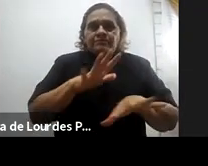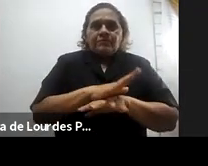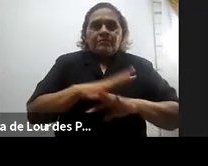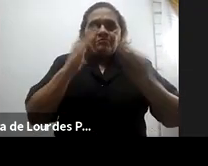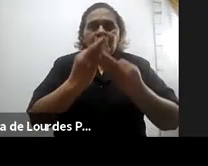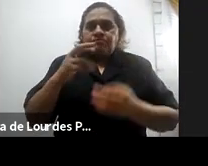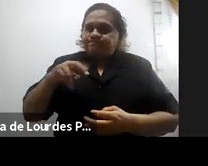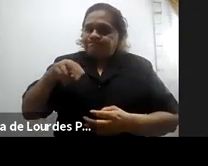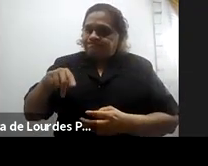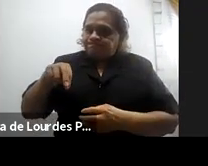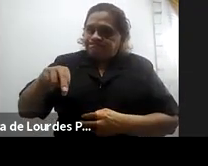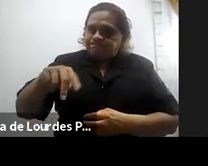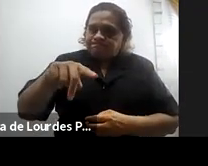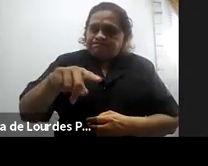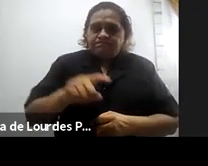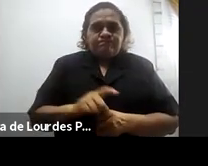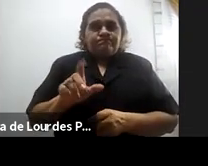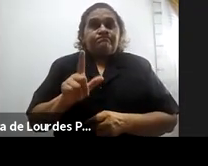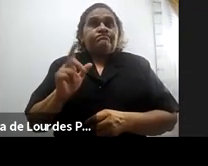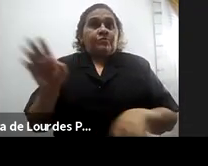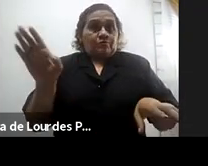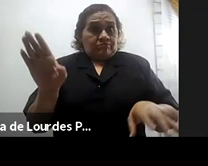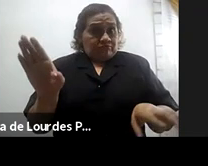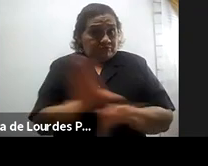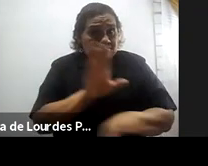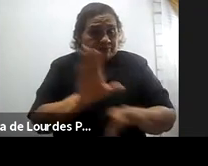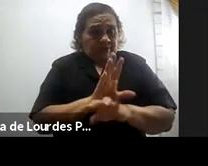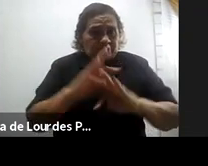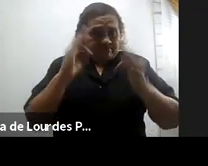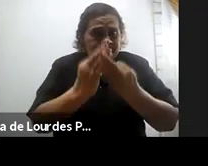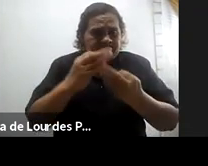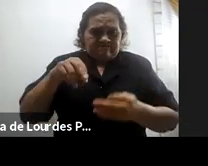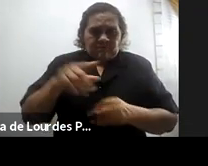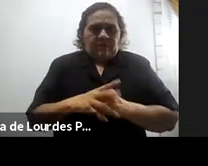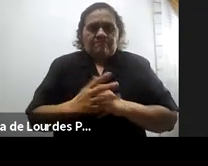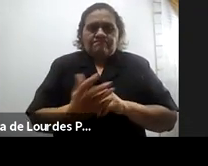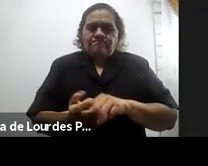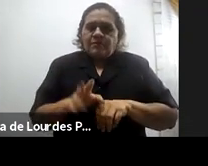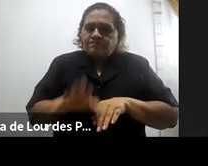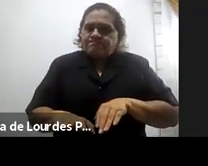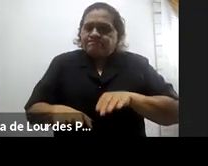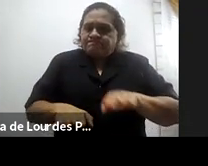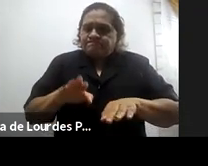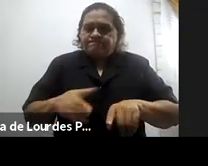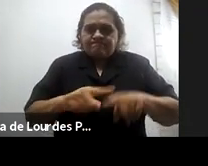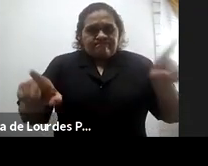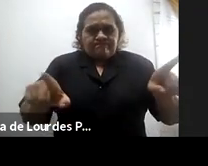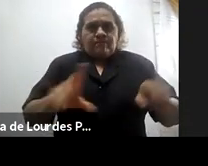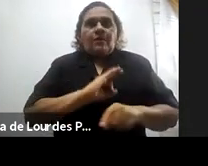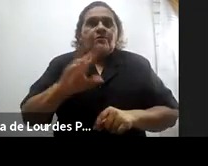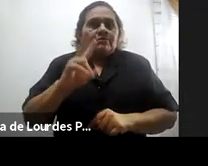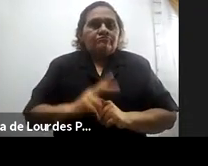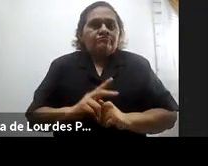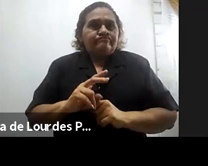caminar. Y cuando cambiamos la forma de caminar y la pisada se vuelve diferente, podemos